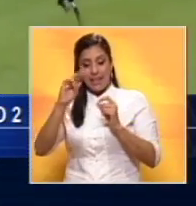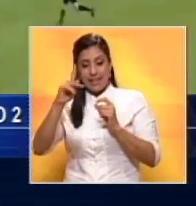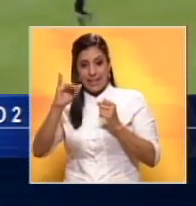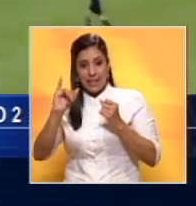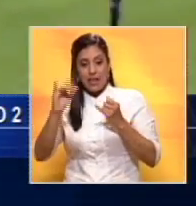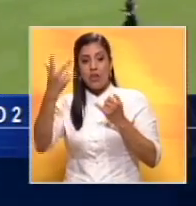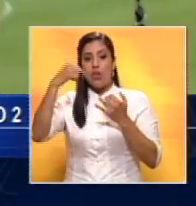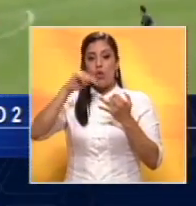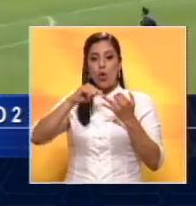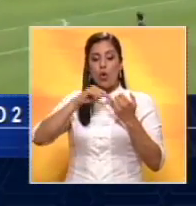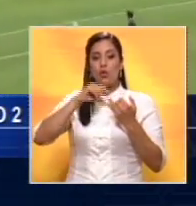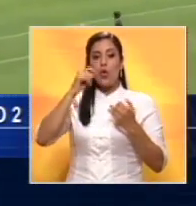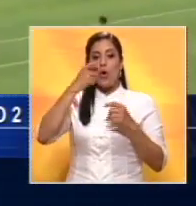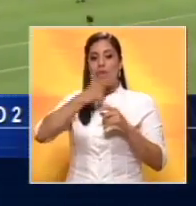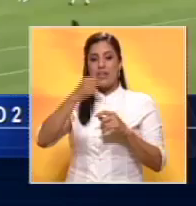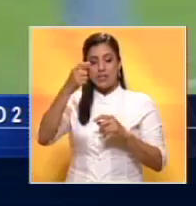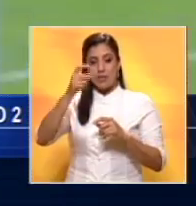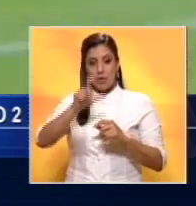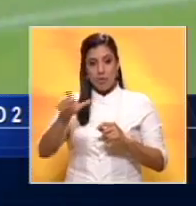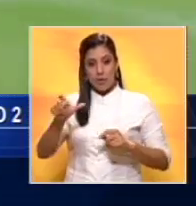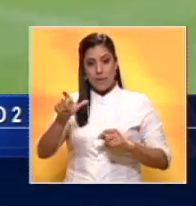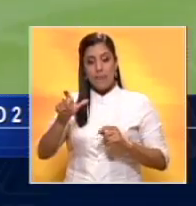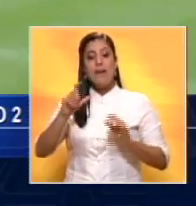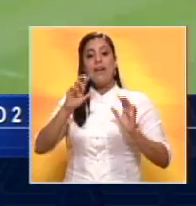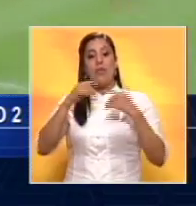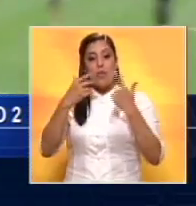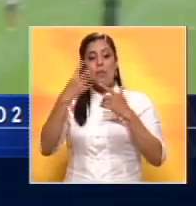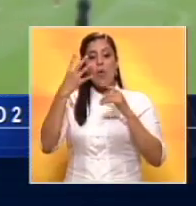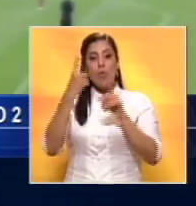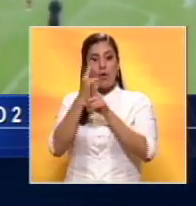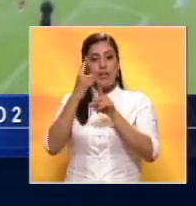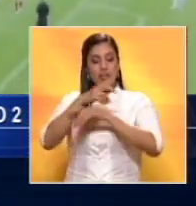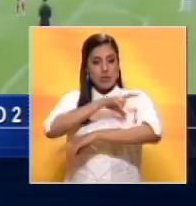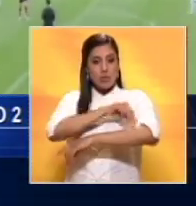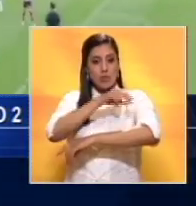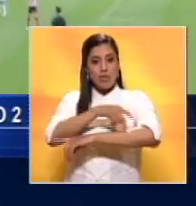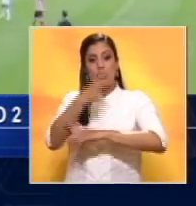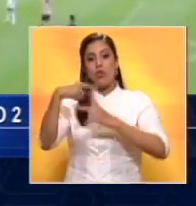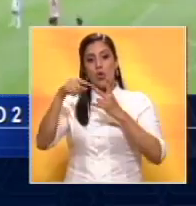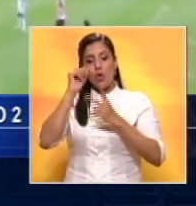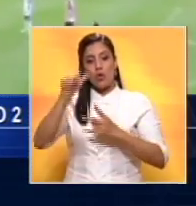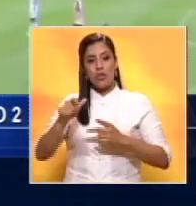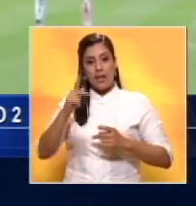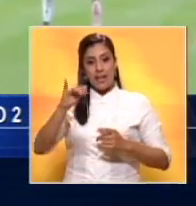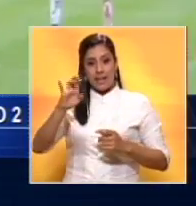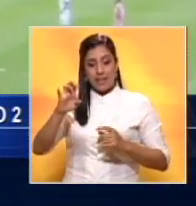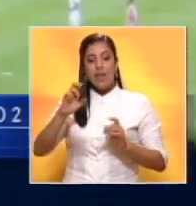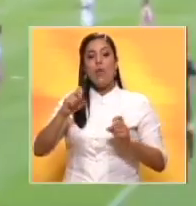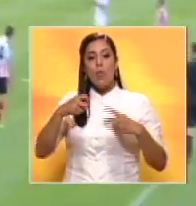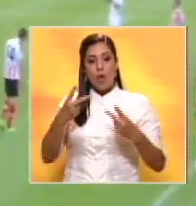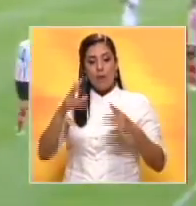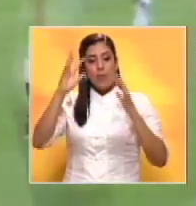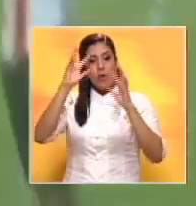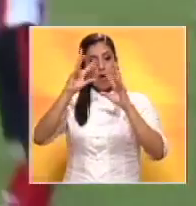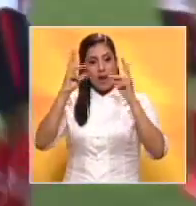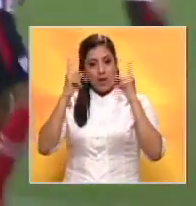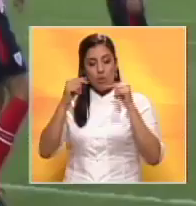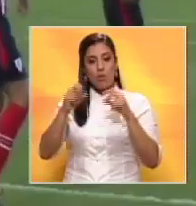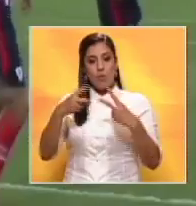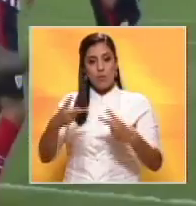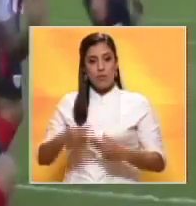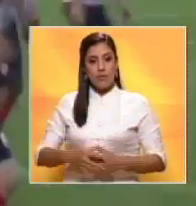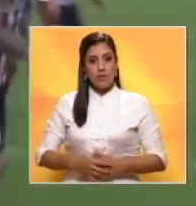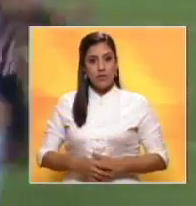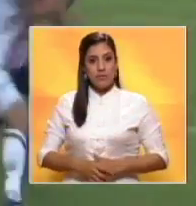van Volkswinkel y Afimico Pululu convirtieron por el cuadro suizo, mientras que Sabín Merino y Quique Solá anotaron por los Leones